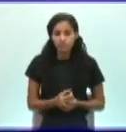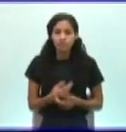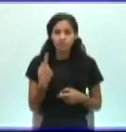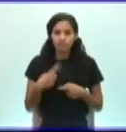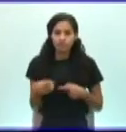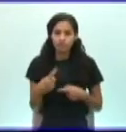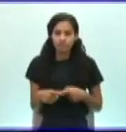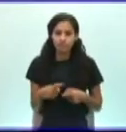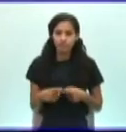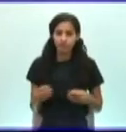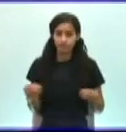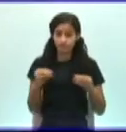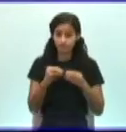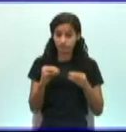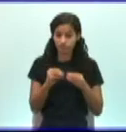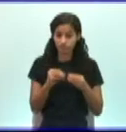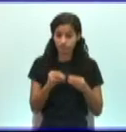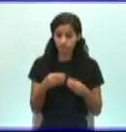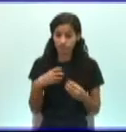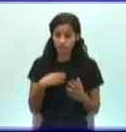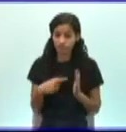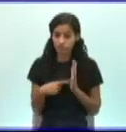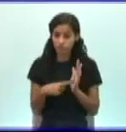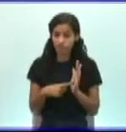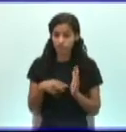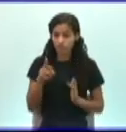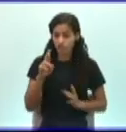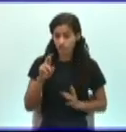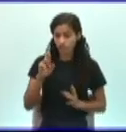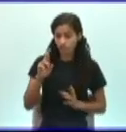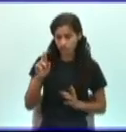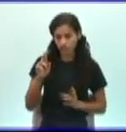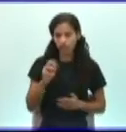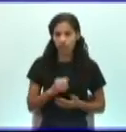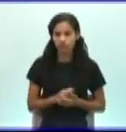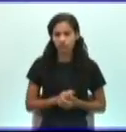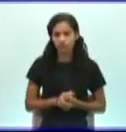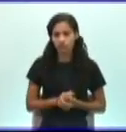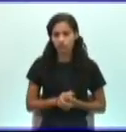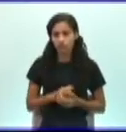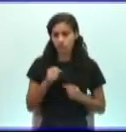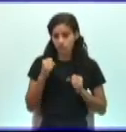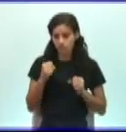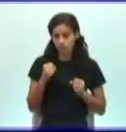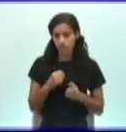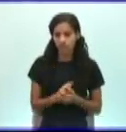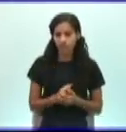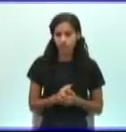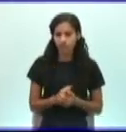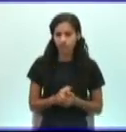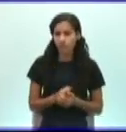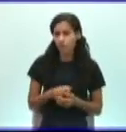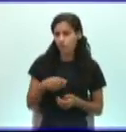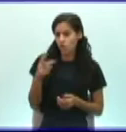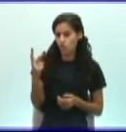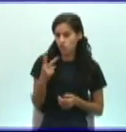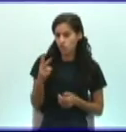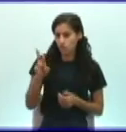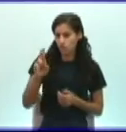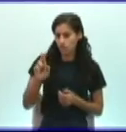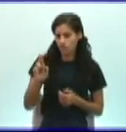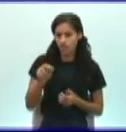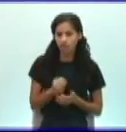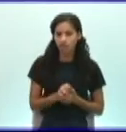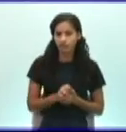letras que unidas representan el sonido rrr fuerte. Se trata de dos letras R,